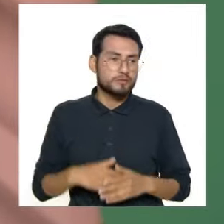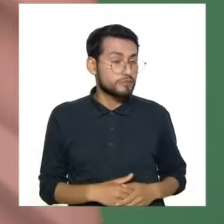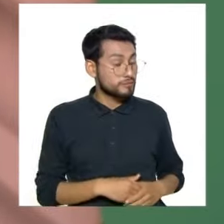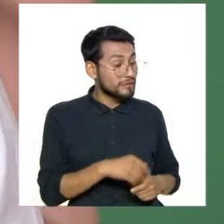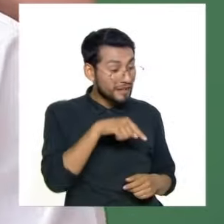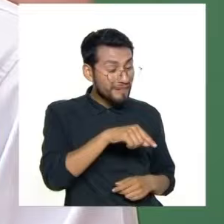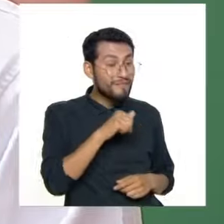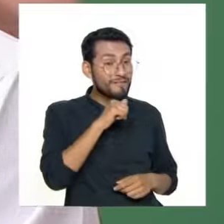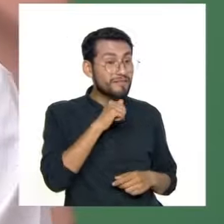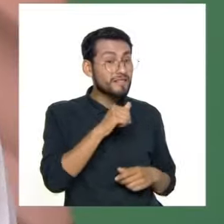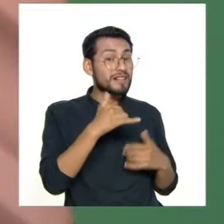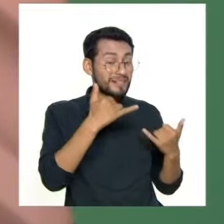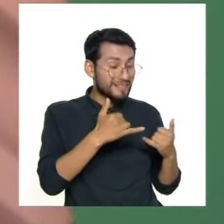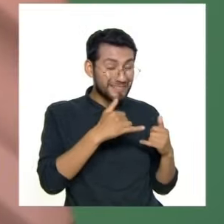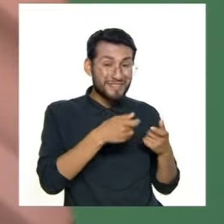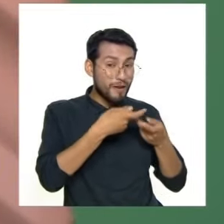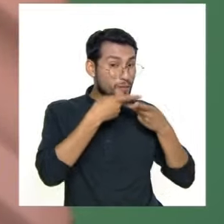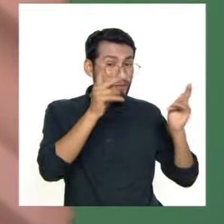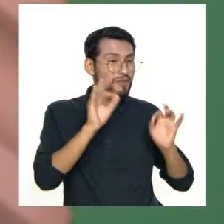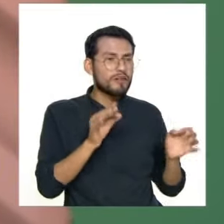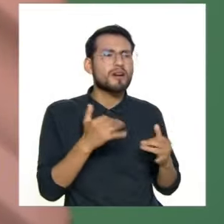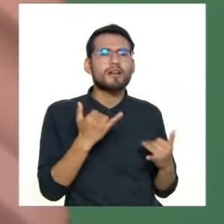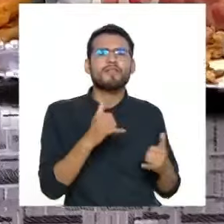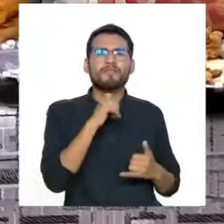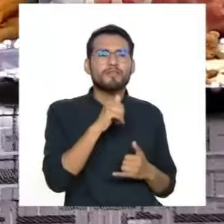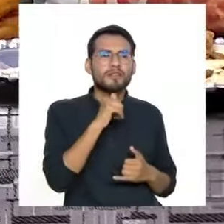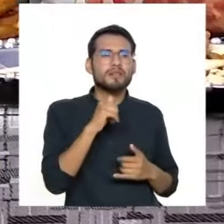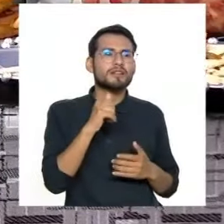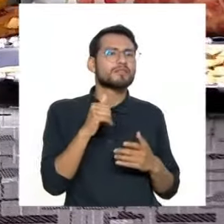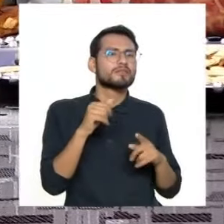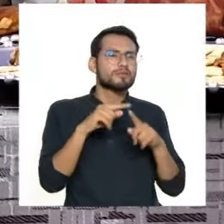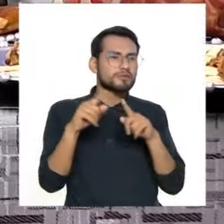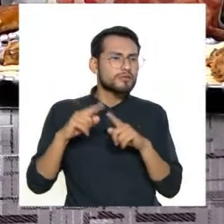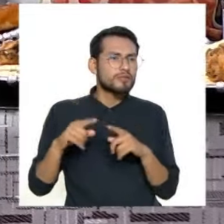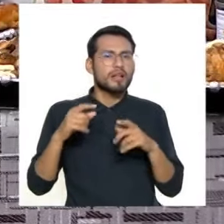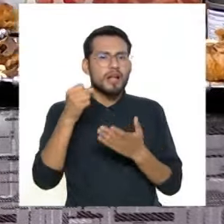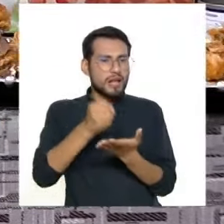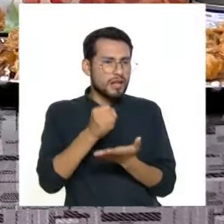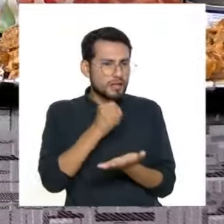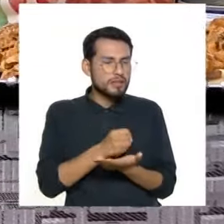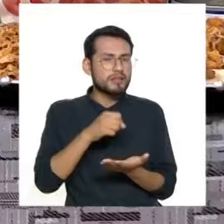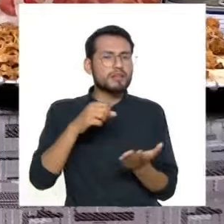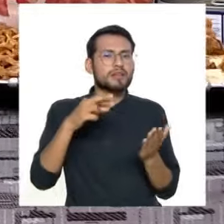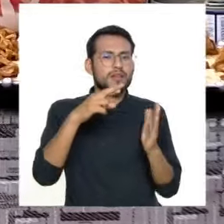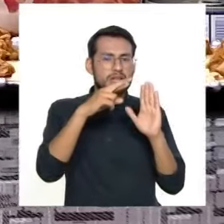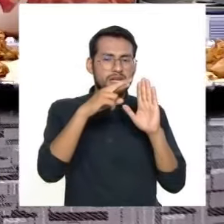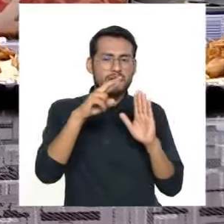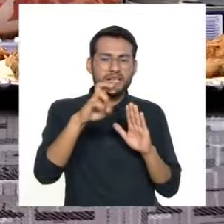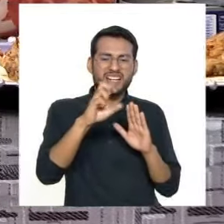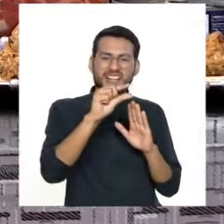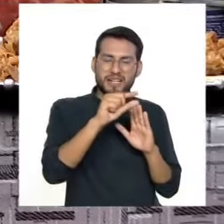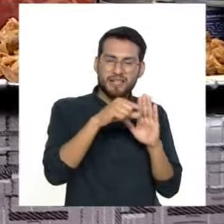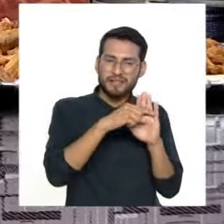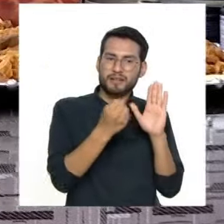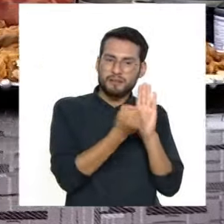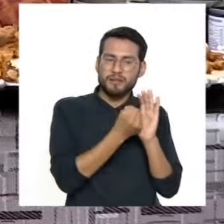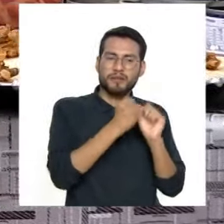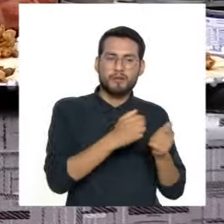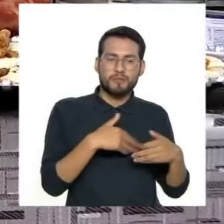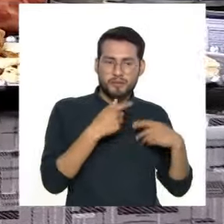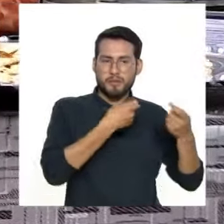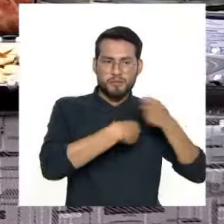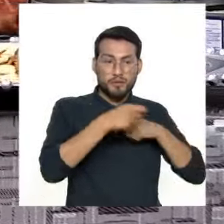ente los productos que están actualmente en prototipo solamente faltan actividades de trámite de registro sanitario para que puedan ser ya colocados en el